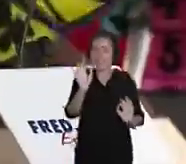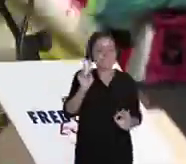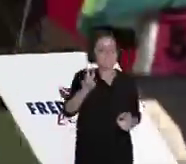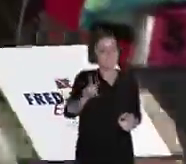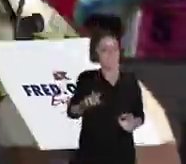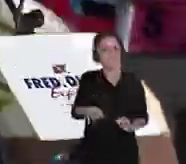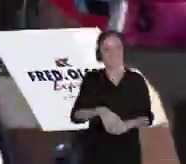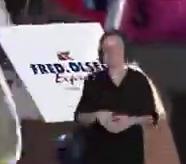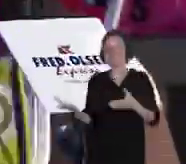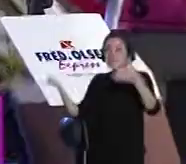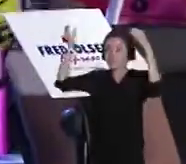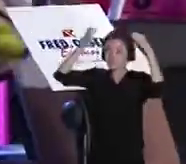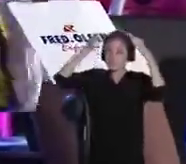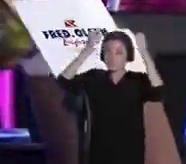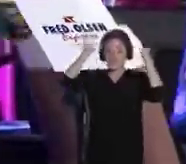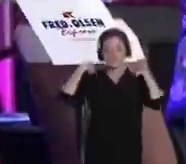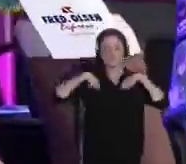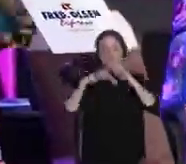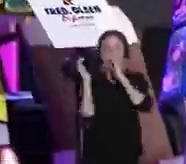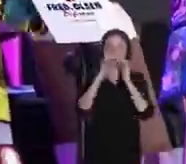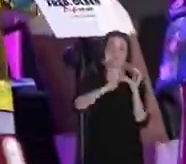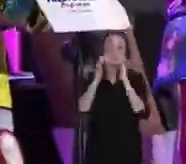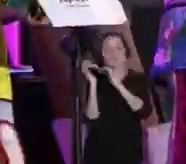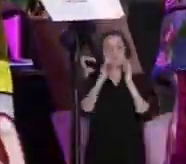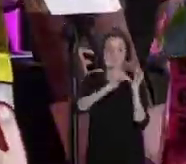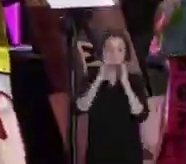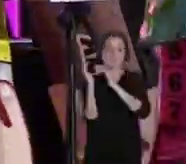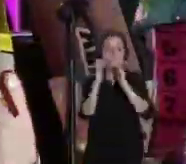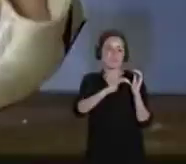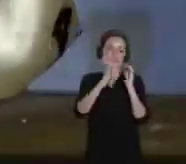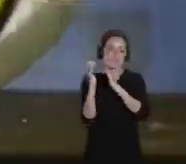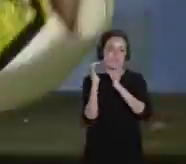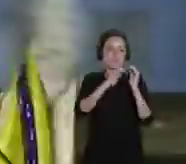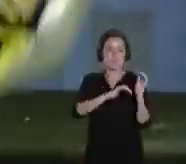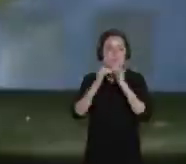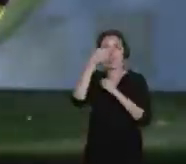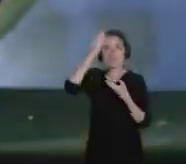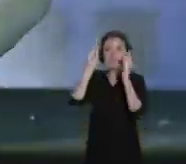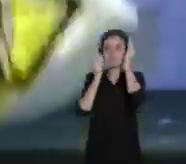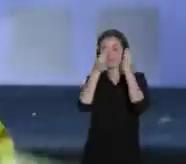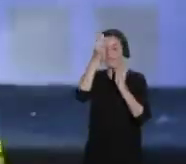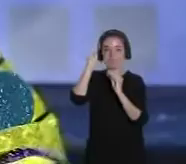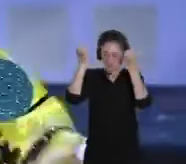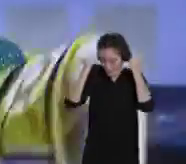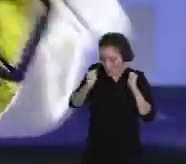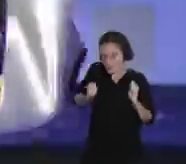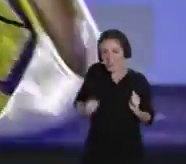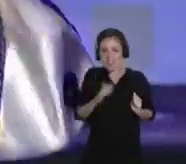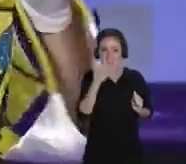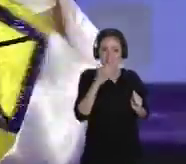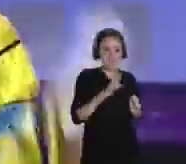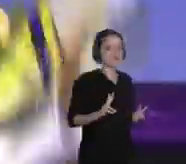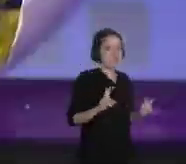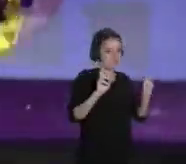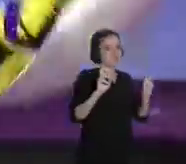Un tocado en mi trompeta al cuello, cara pintada y con un nuevo disfraz, orgullo